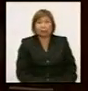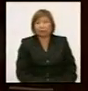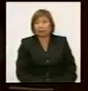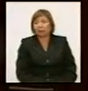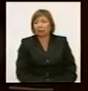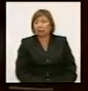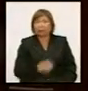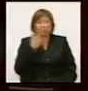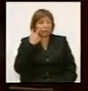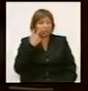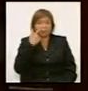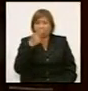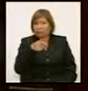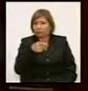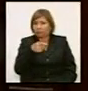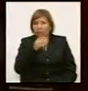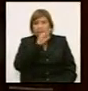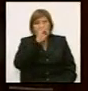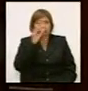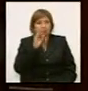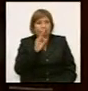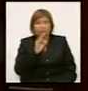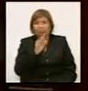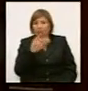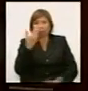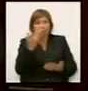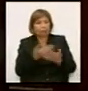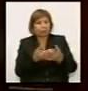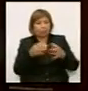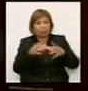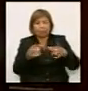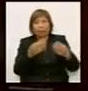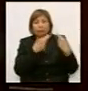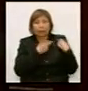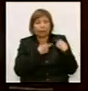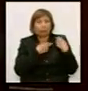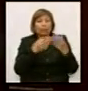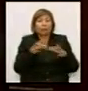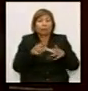Este hombre nunca ha desempeñado un cargo público,